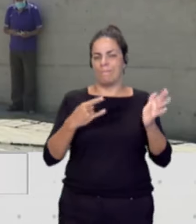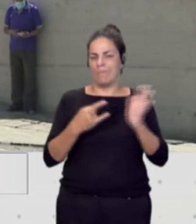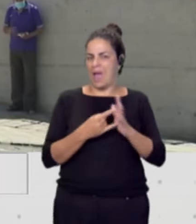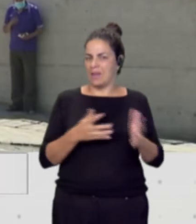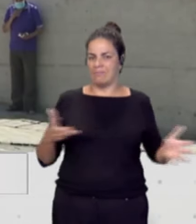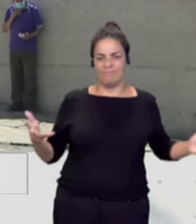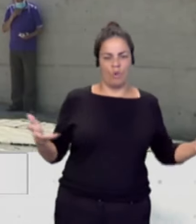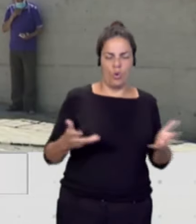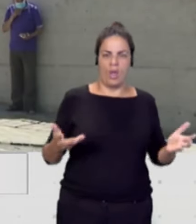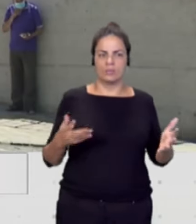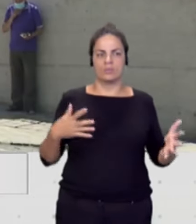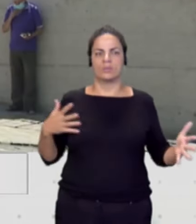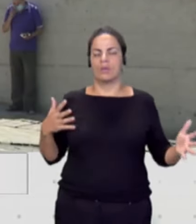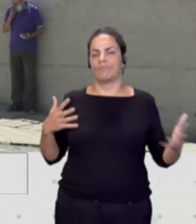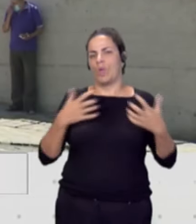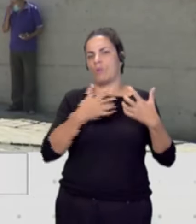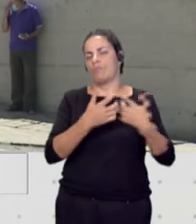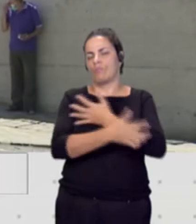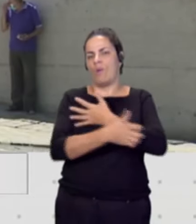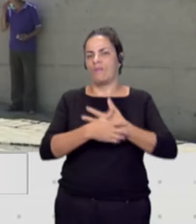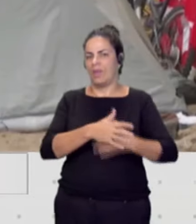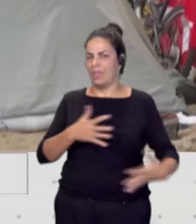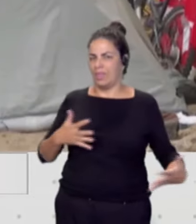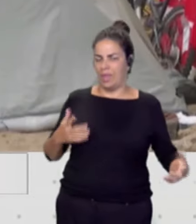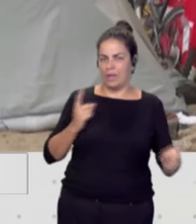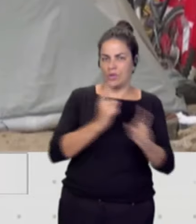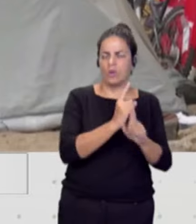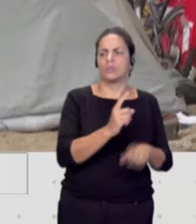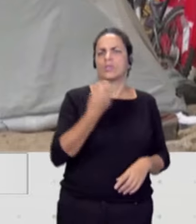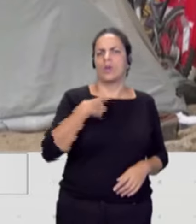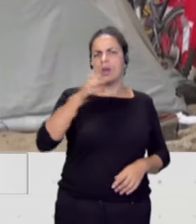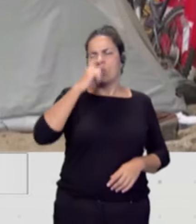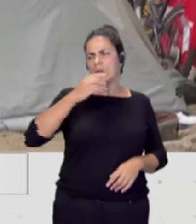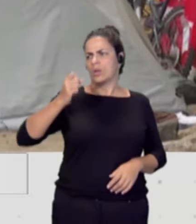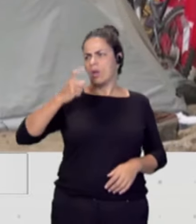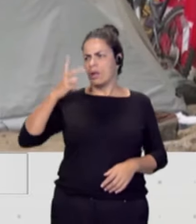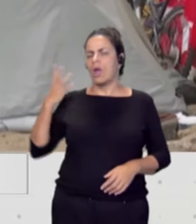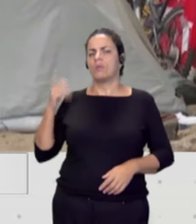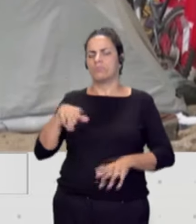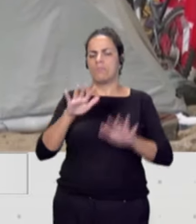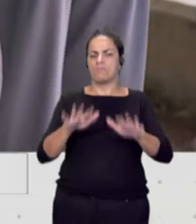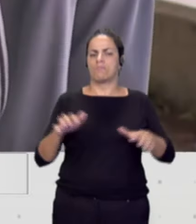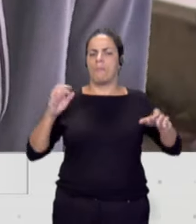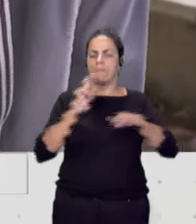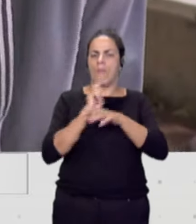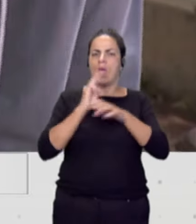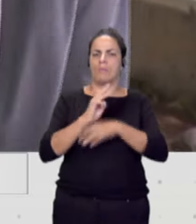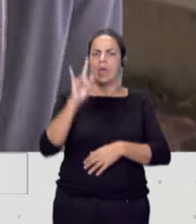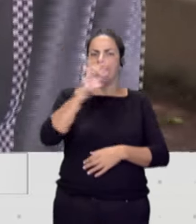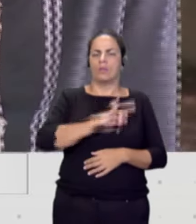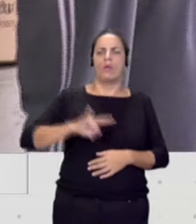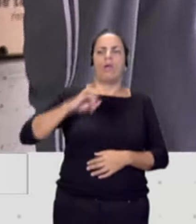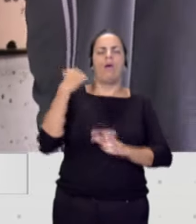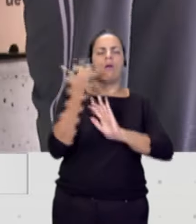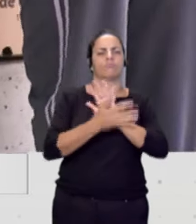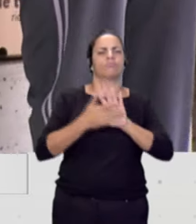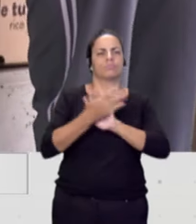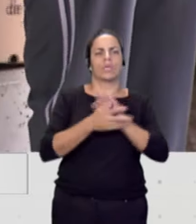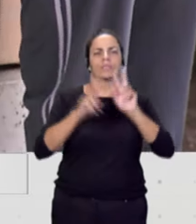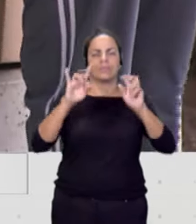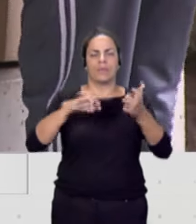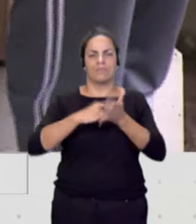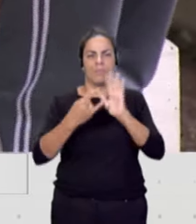la pobreza. Yo recuerdo que hace unos años se planteó, pasó por el Parlamento, por la Cámara Regional, aquel famoso plan contra la pobreza.